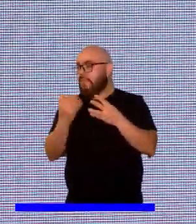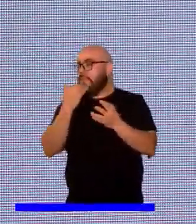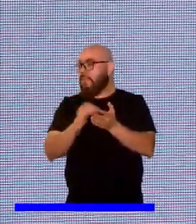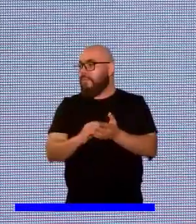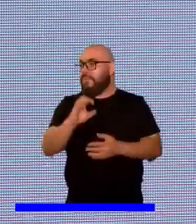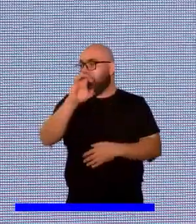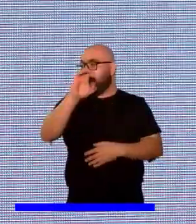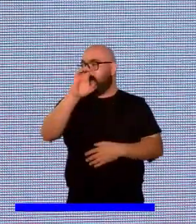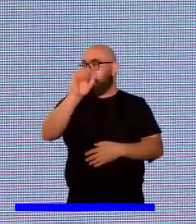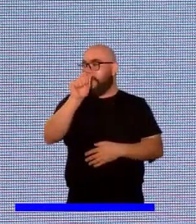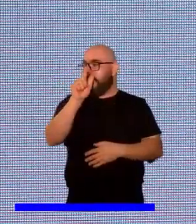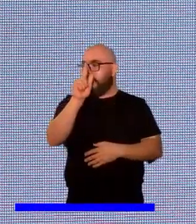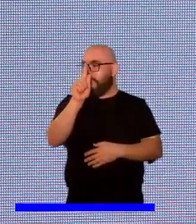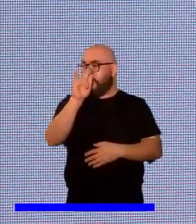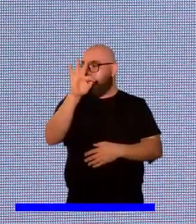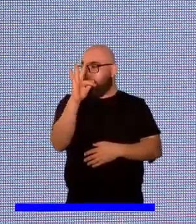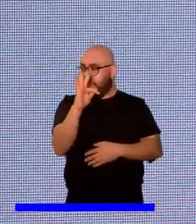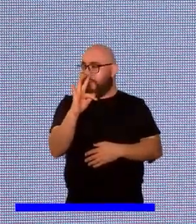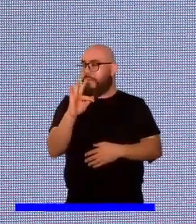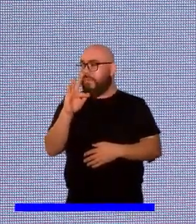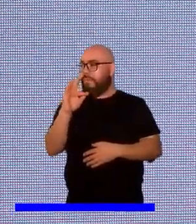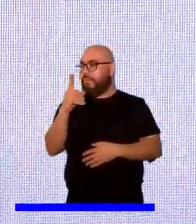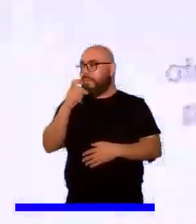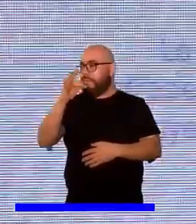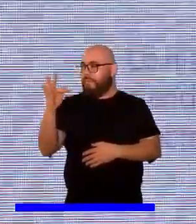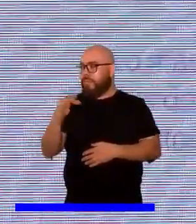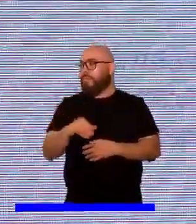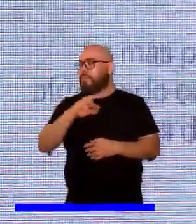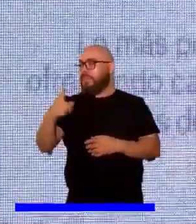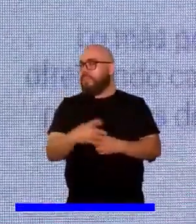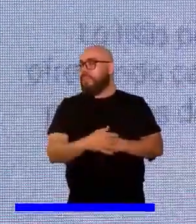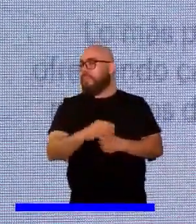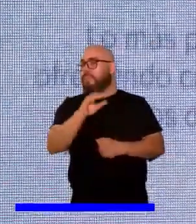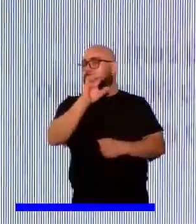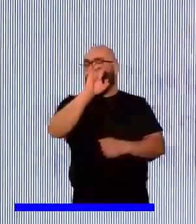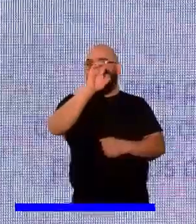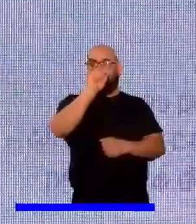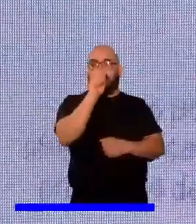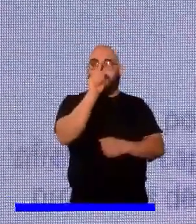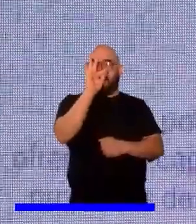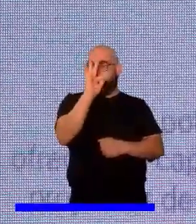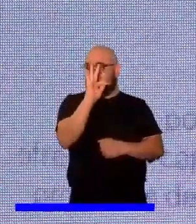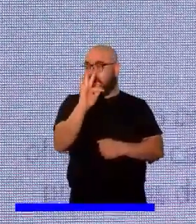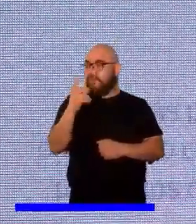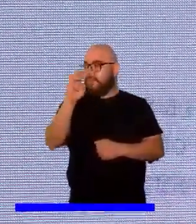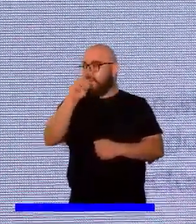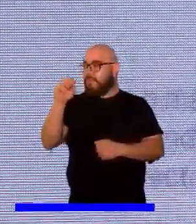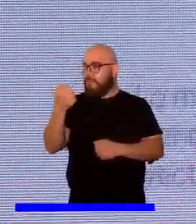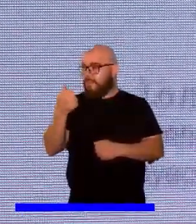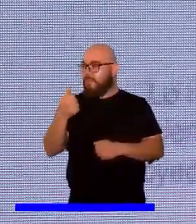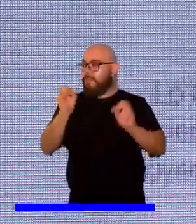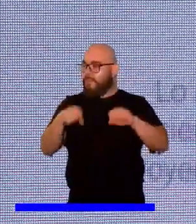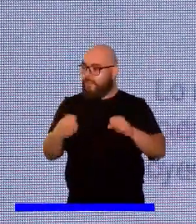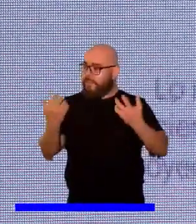EAFIT GPT, EAFIT Transformer, EAFIT Gema, lo pueden hacer. Lo pueden empezar